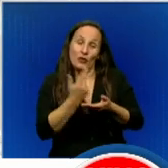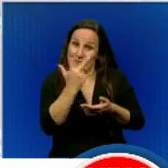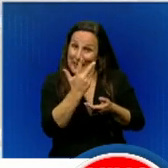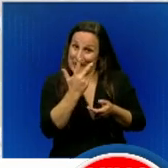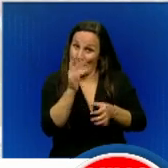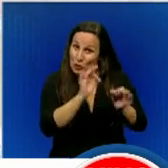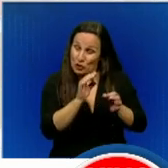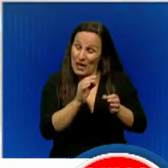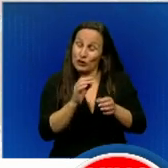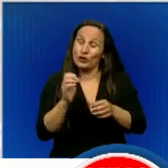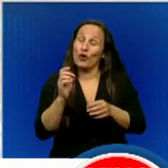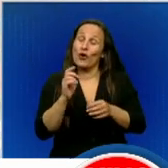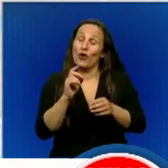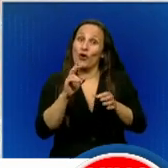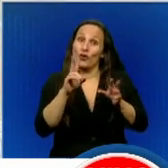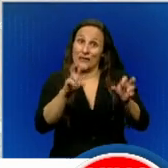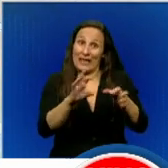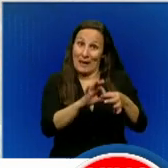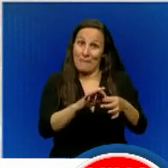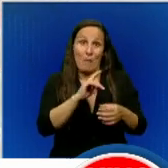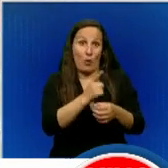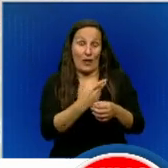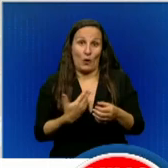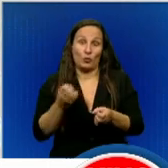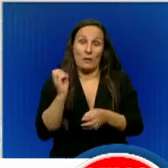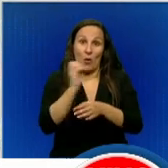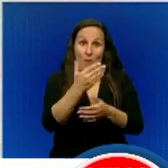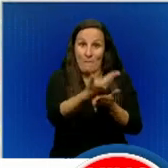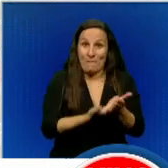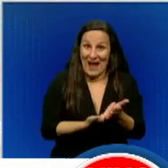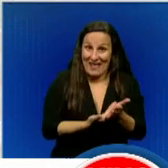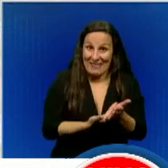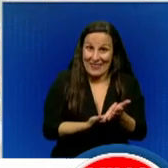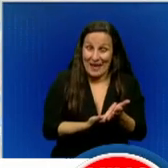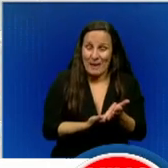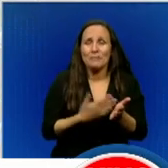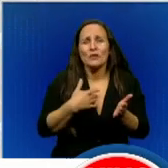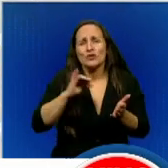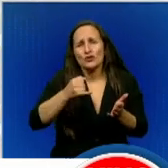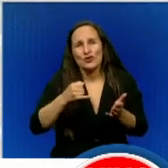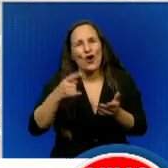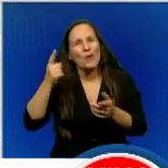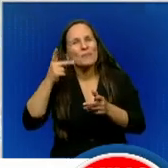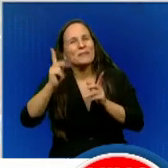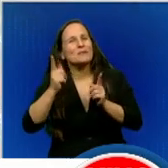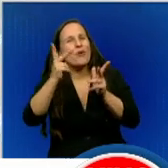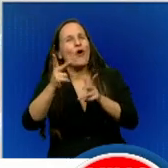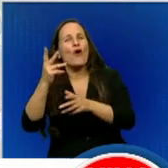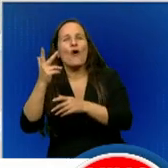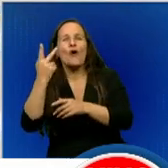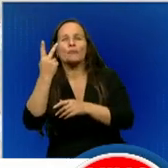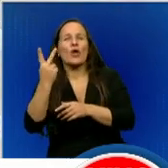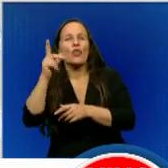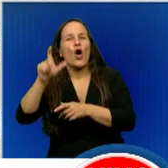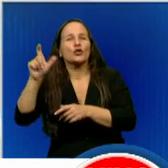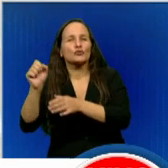que envía sobre este tema el poder ejecutivo o sea coincido con los autores que cité en que esto es un disfraz